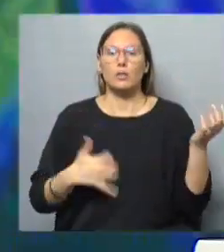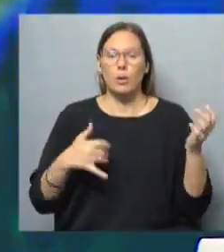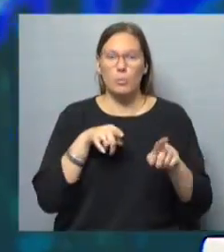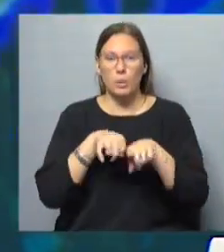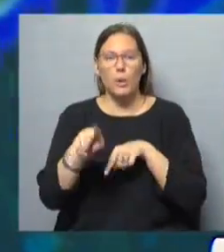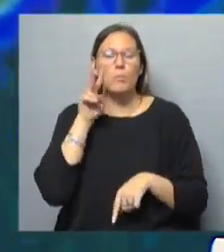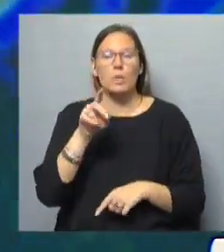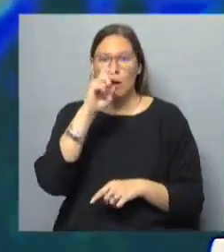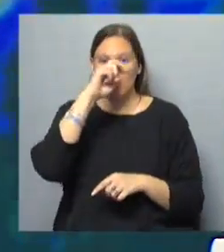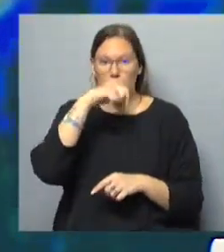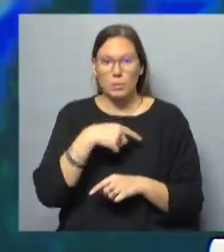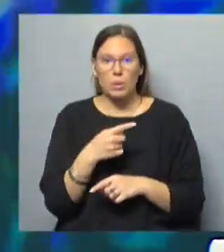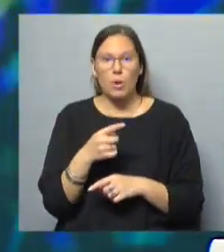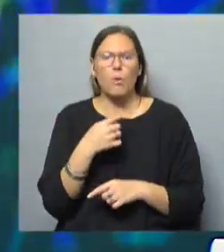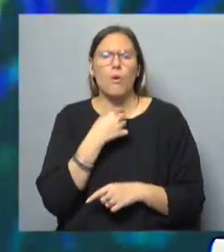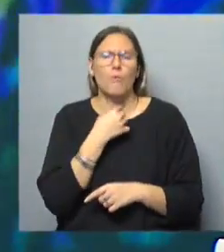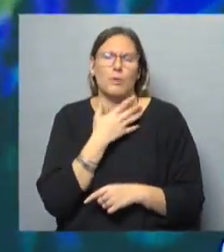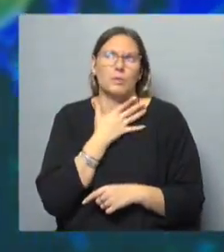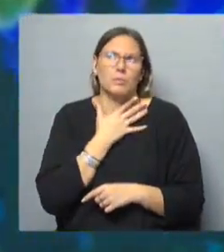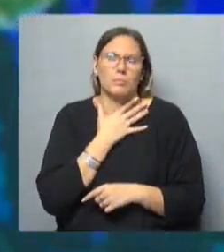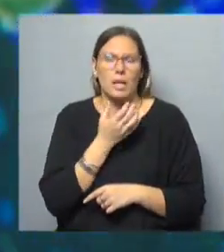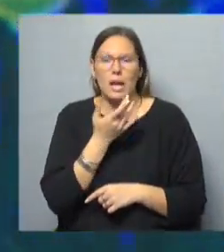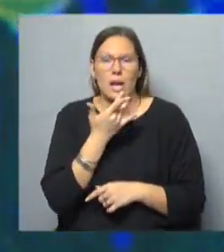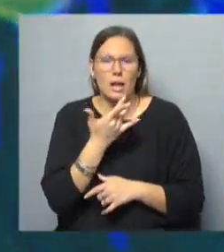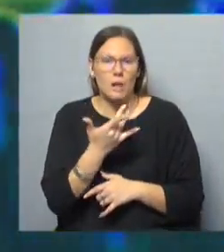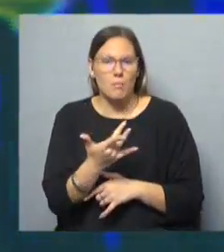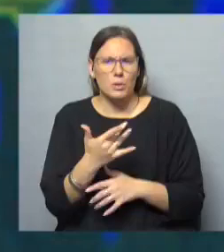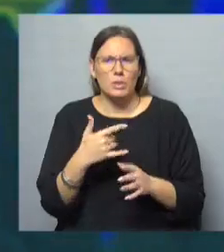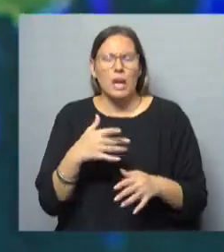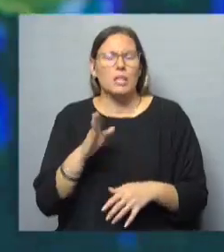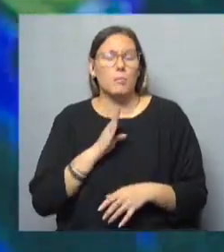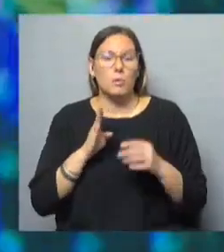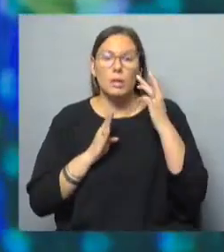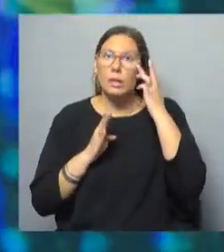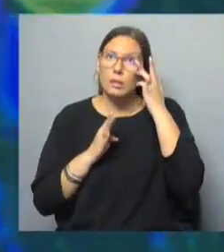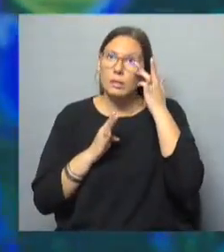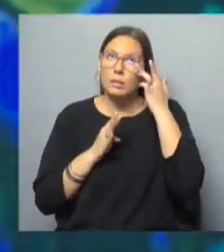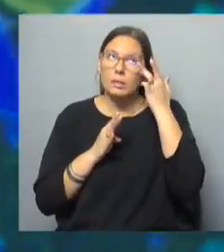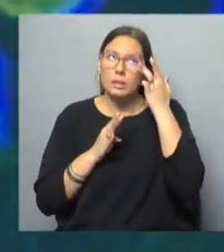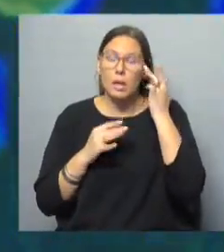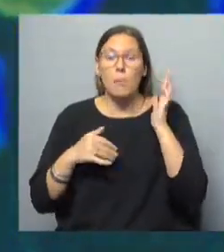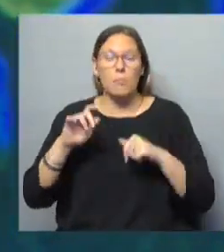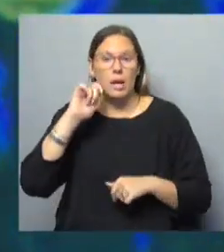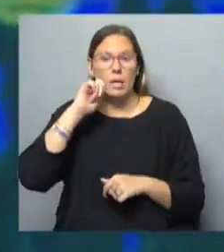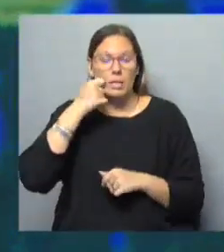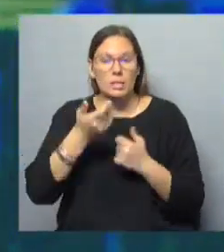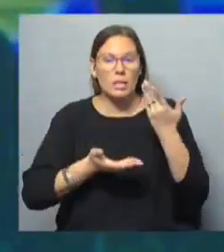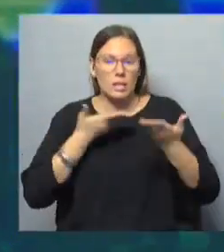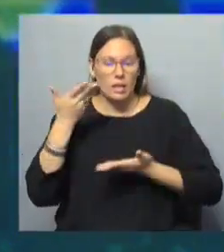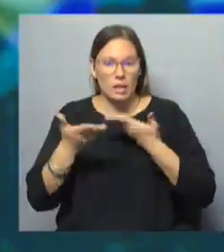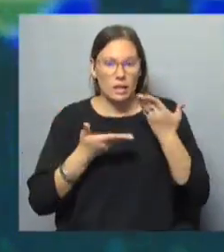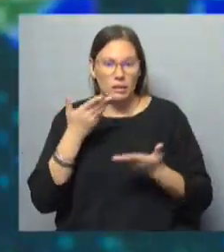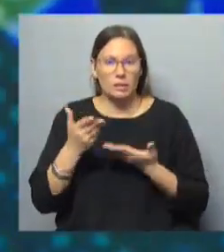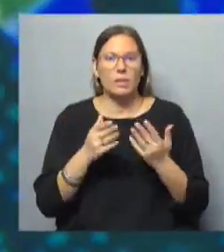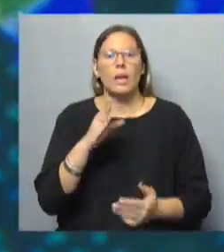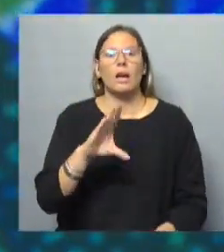Mirá Montevideo. Una voz es increíble, las tremendo. Voces femeninas así como más impresionantes a la hora de cantar. Estoy hablando de